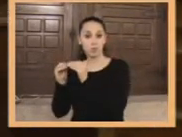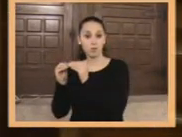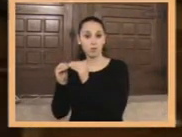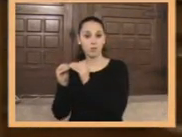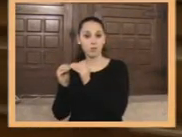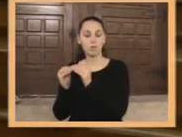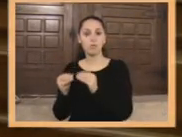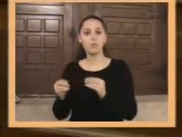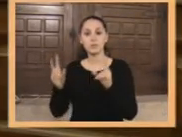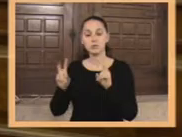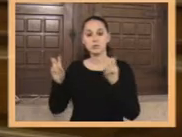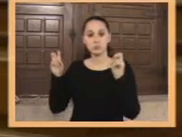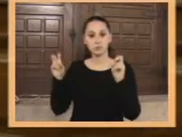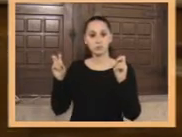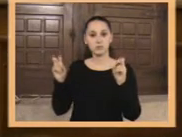apreciaciones